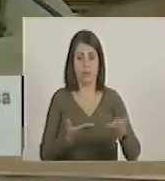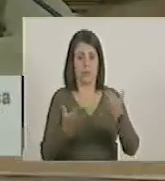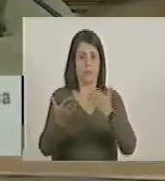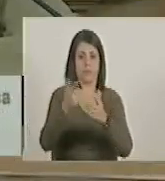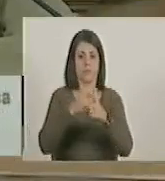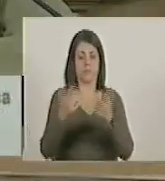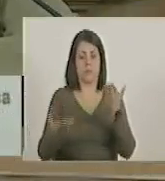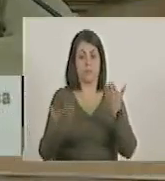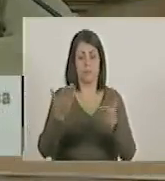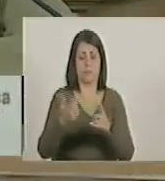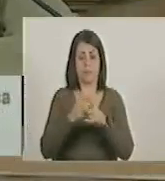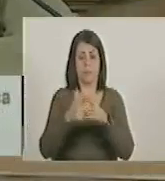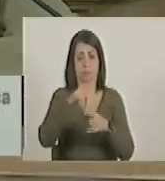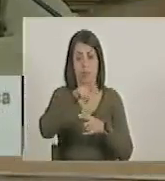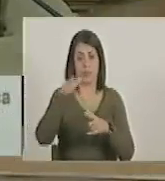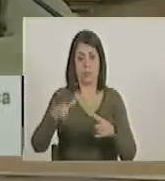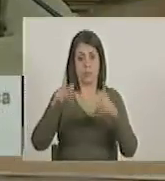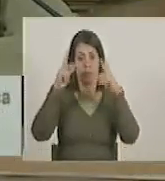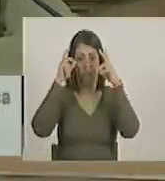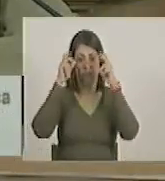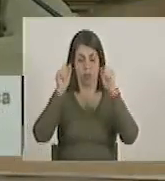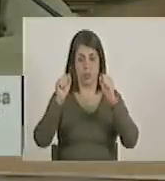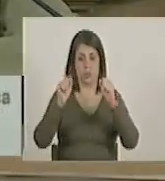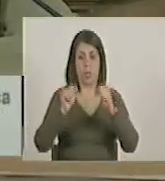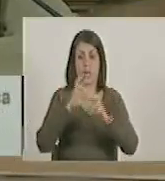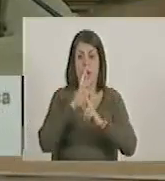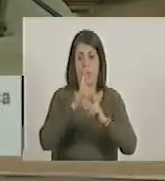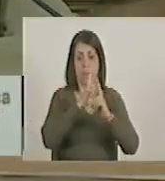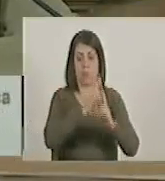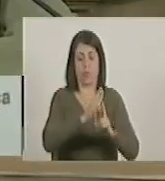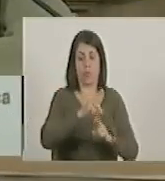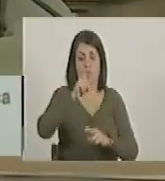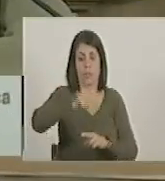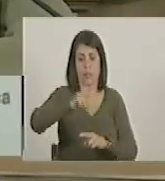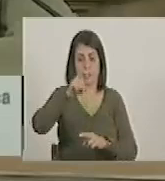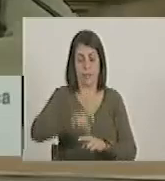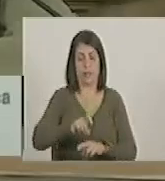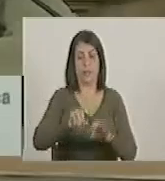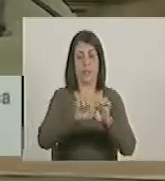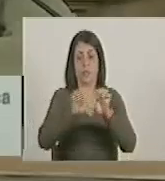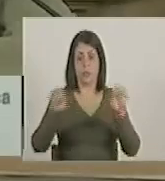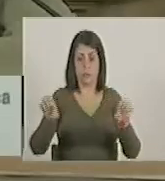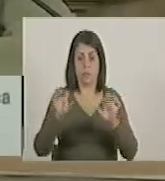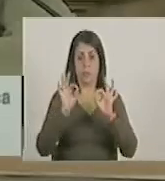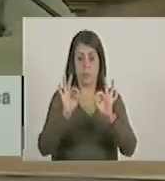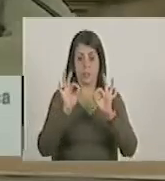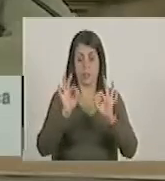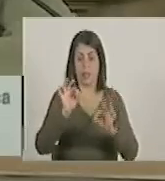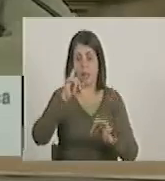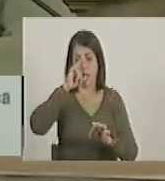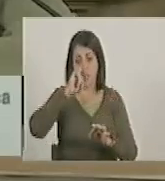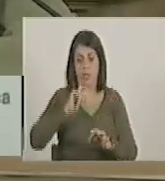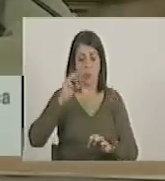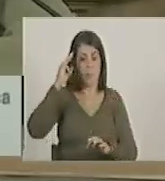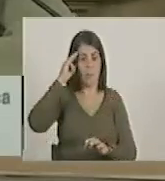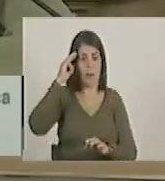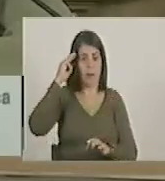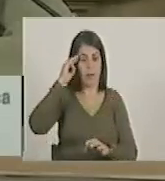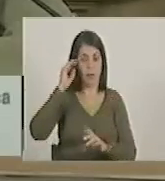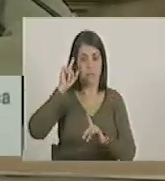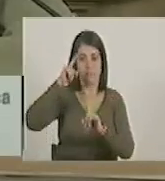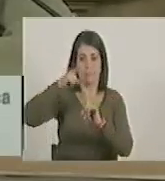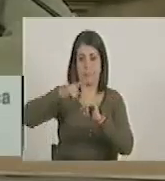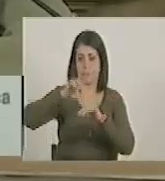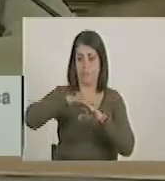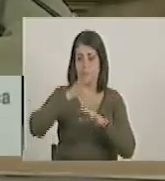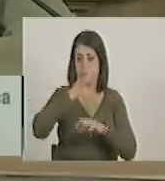de equipo interdisciplinarios que respondan a sus potencialidades y necesidades según su edad mental, con la